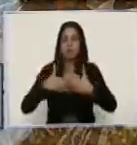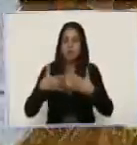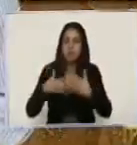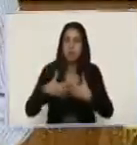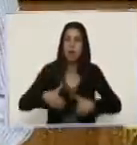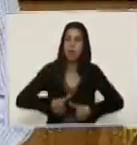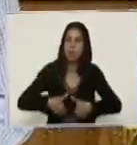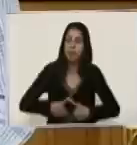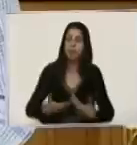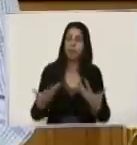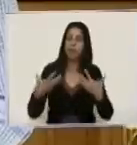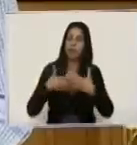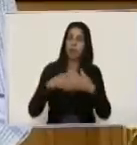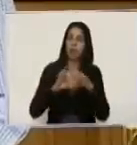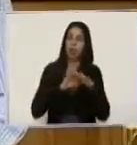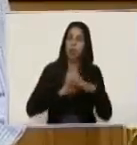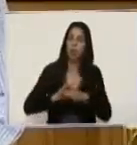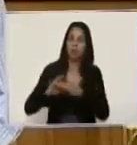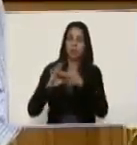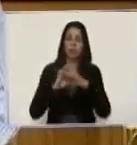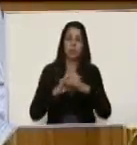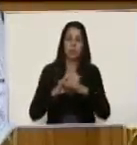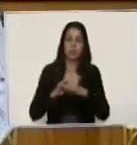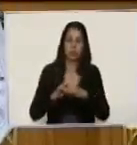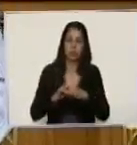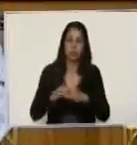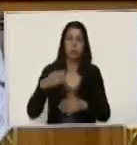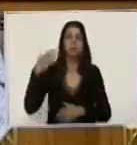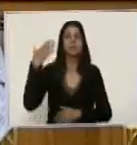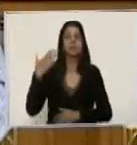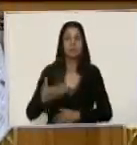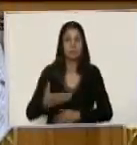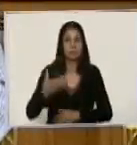de todo el pueblo es fundamental.